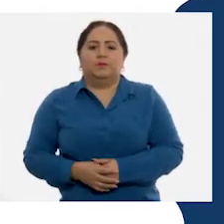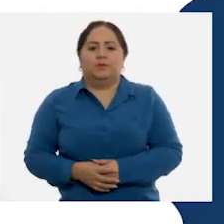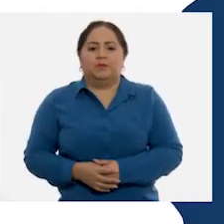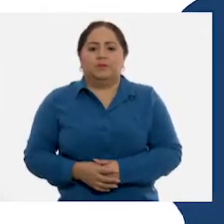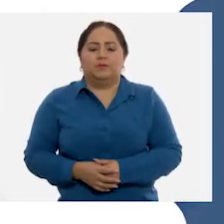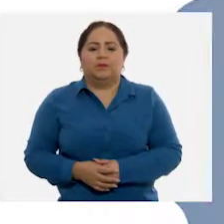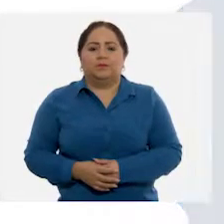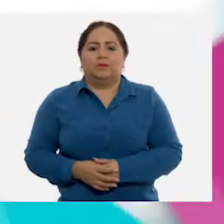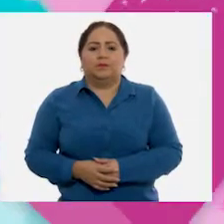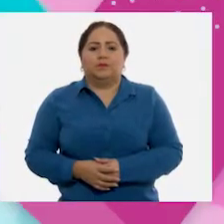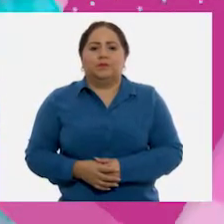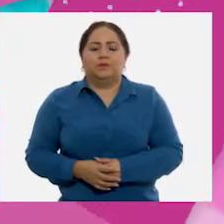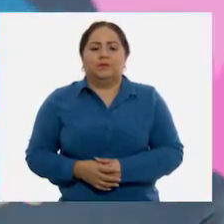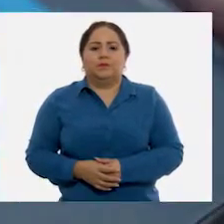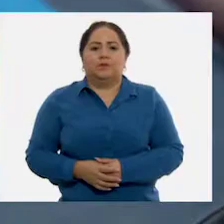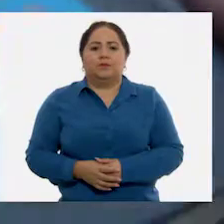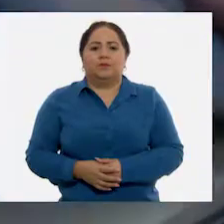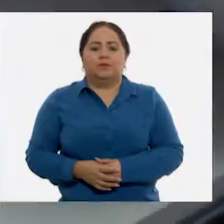aprendeencasa.cep.gov.mx.